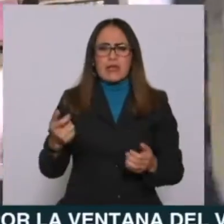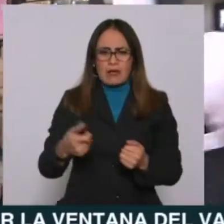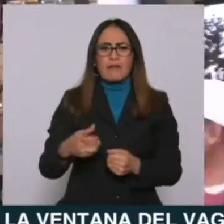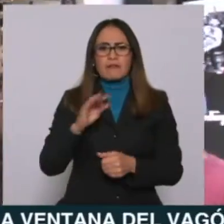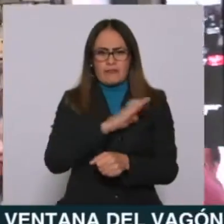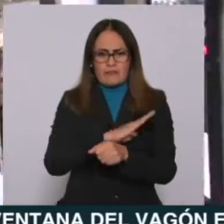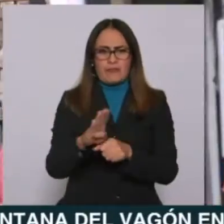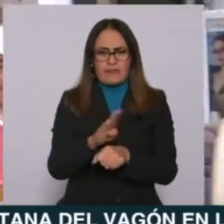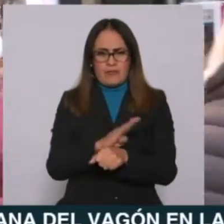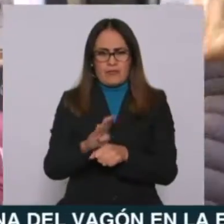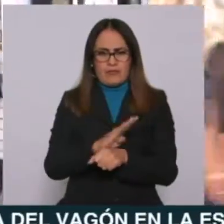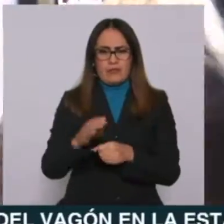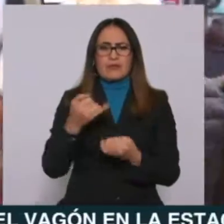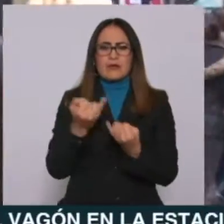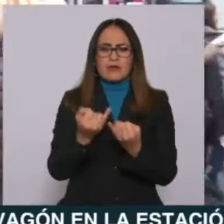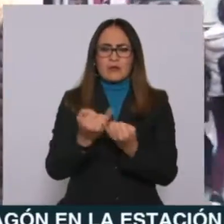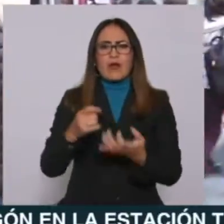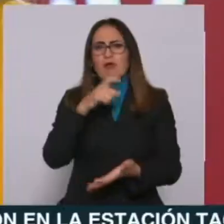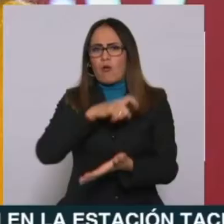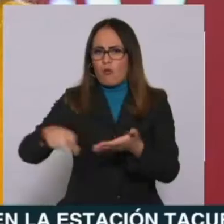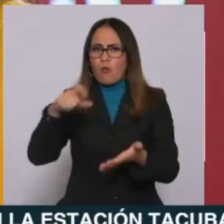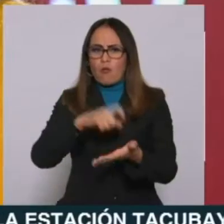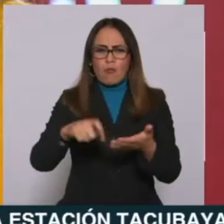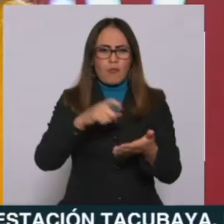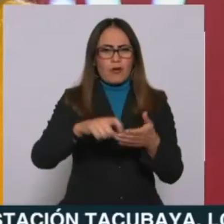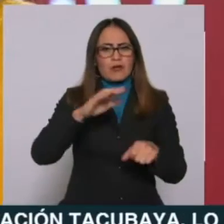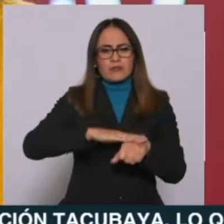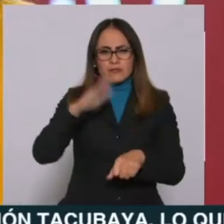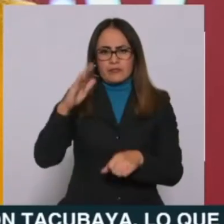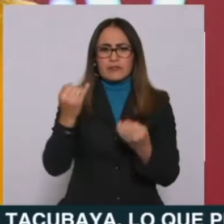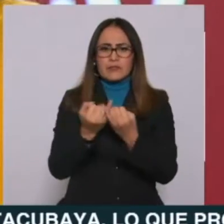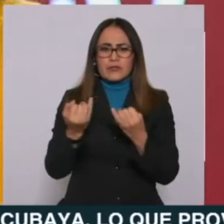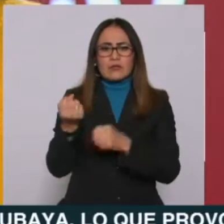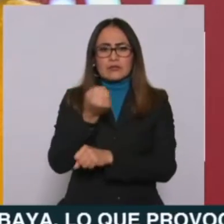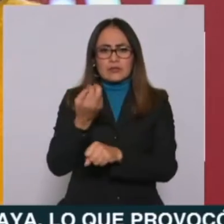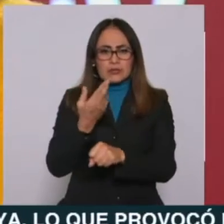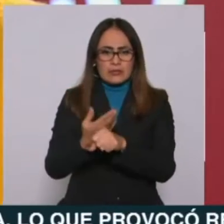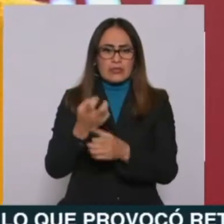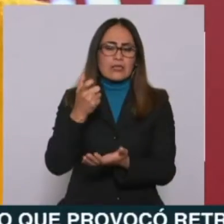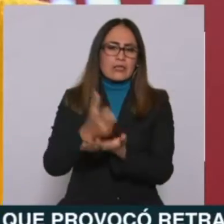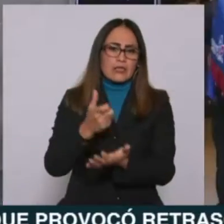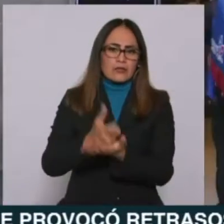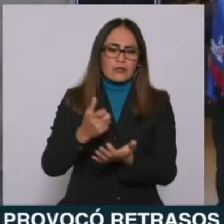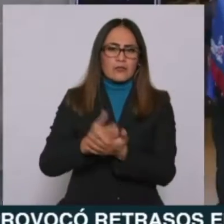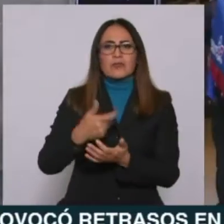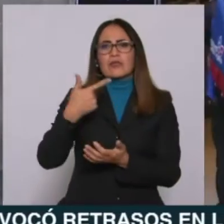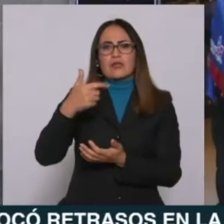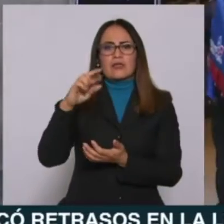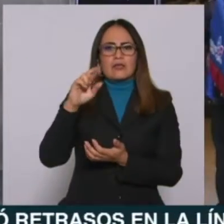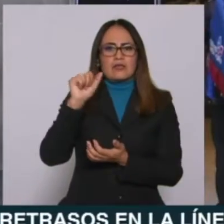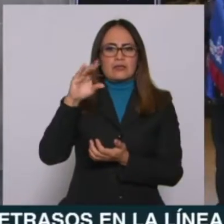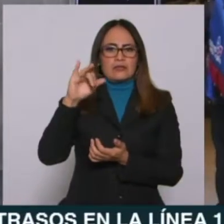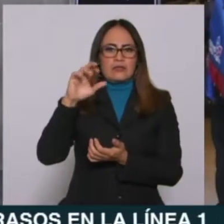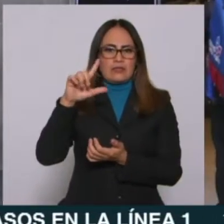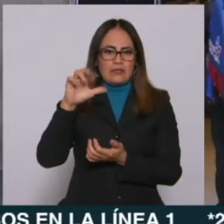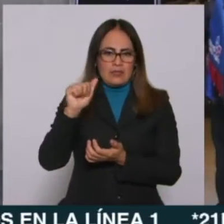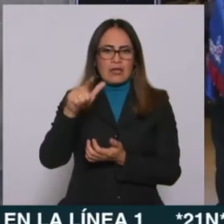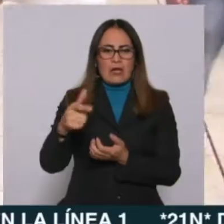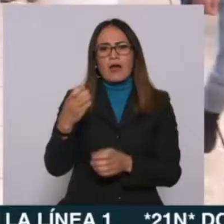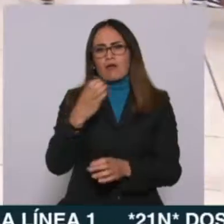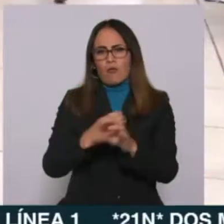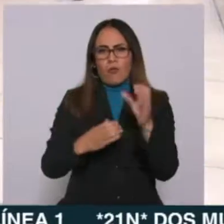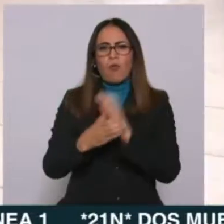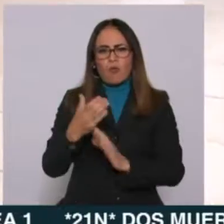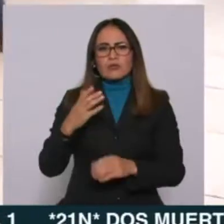y con ello se fortalezca el consumo nacional. Por su parte, la secretaria de Economía, Graciela Márquez, dio a conocer algunos de los